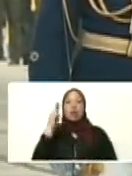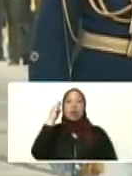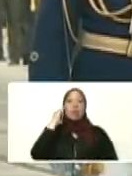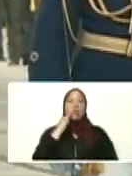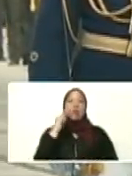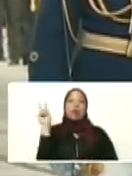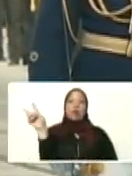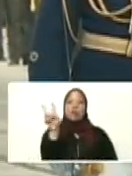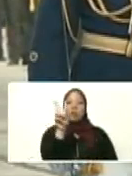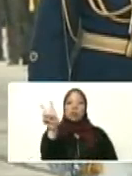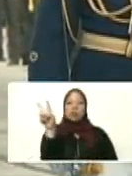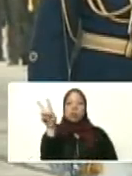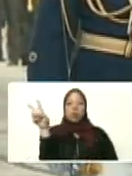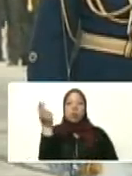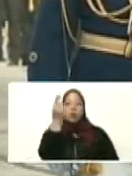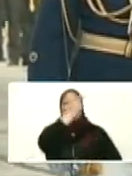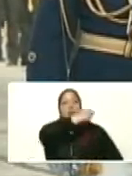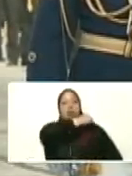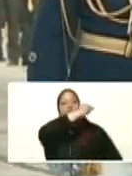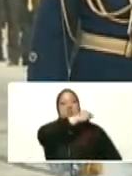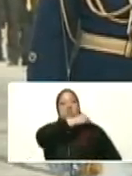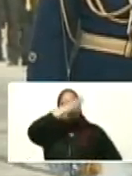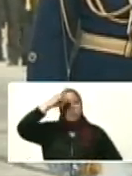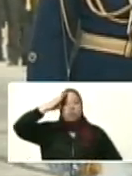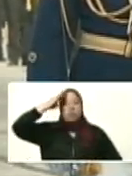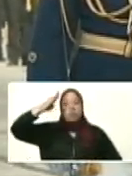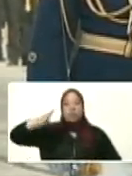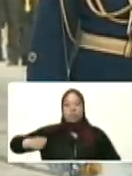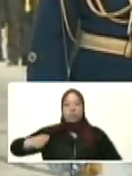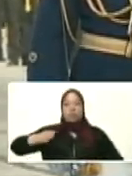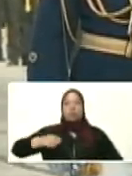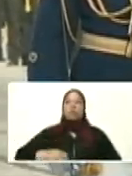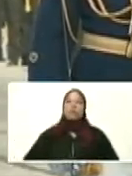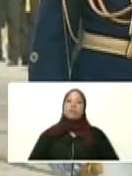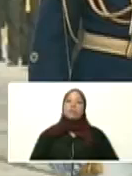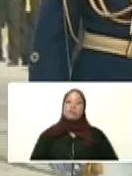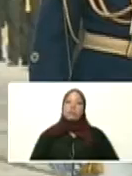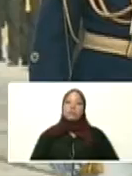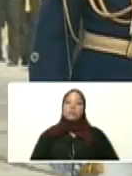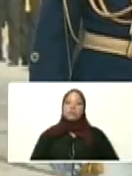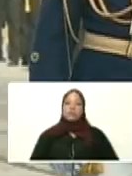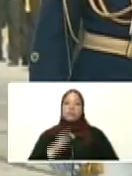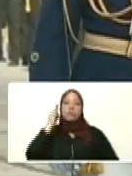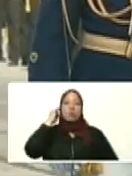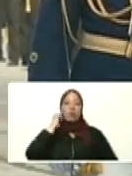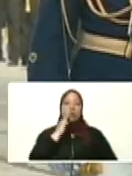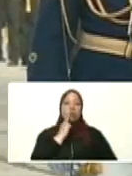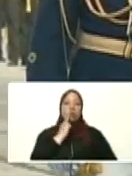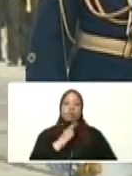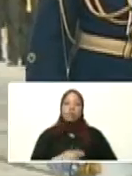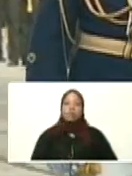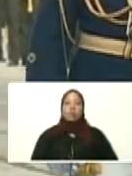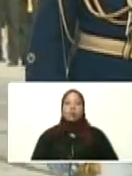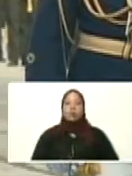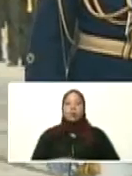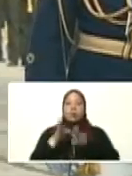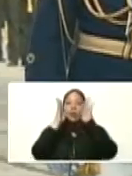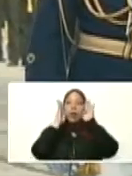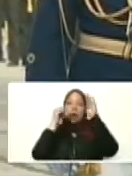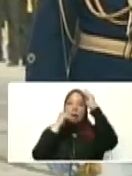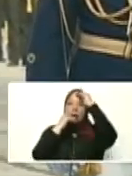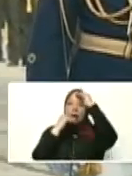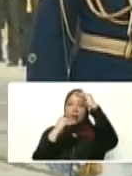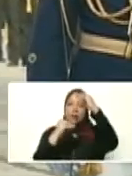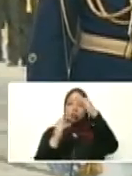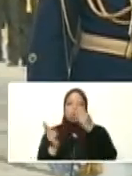Venezuela, comandante en jefe de la Fuerza Armada Nacional Bolivariana. ¡Atención,